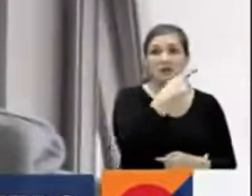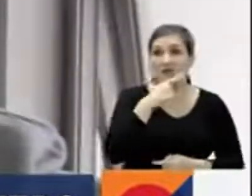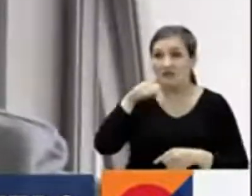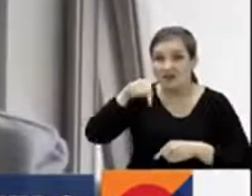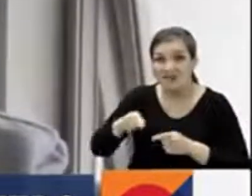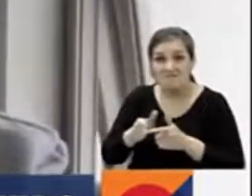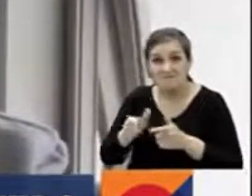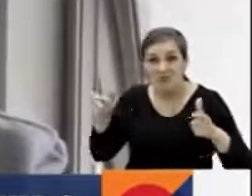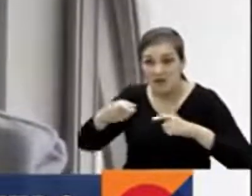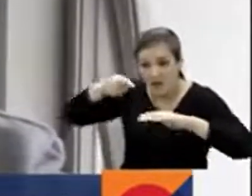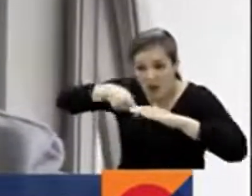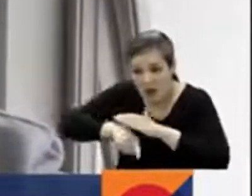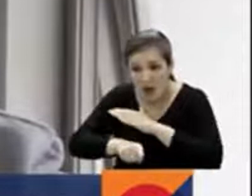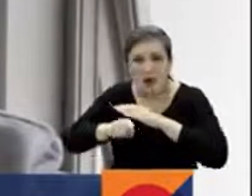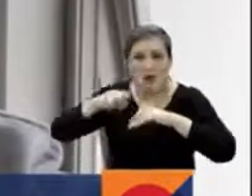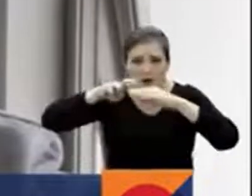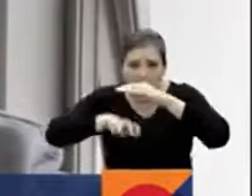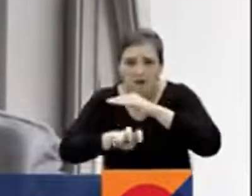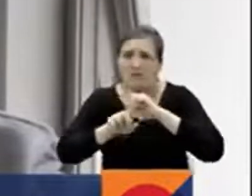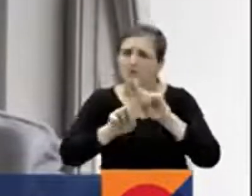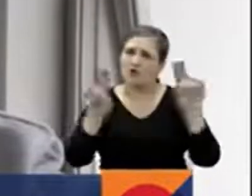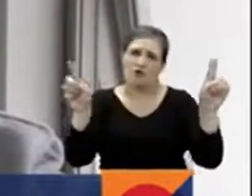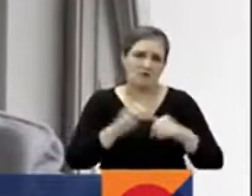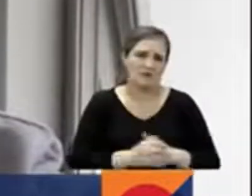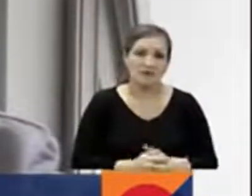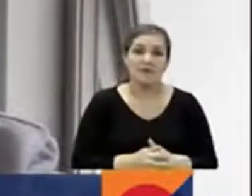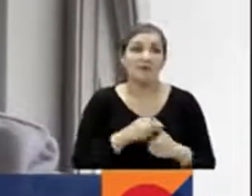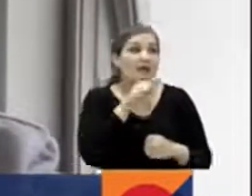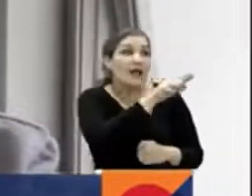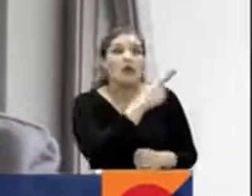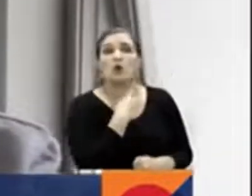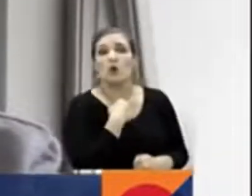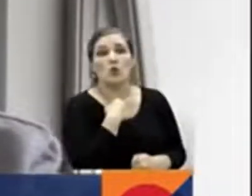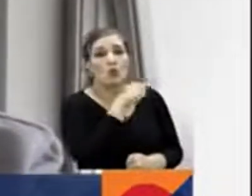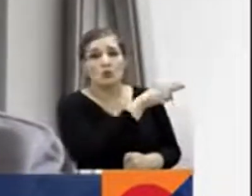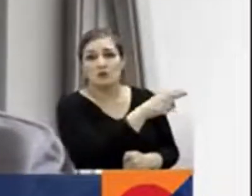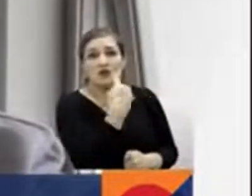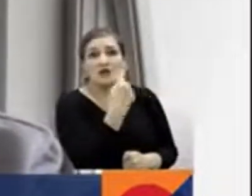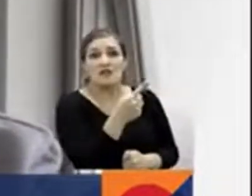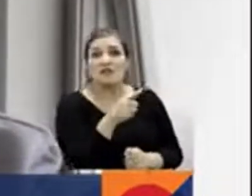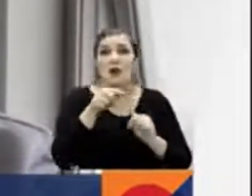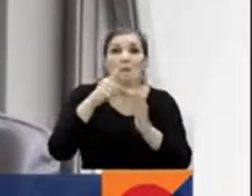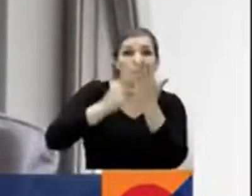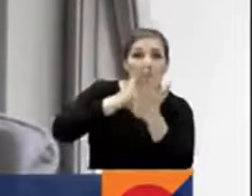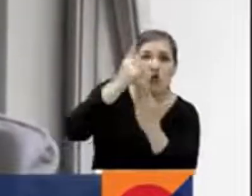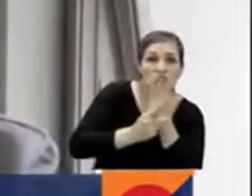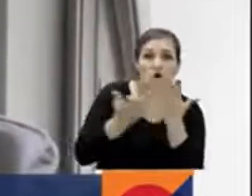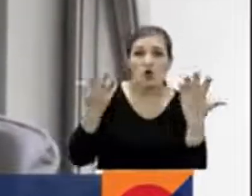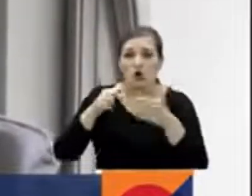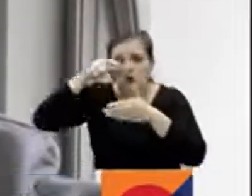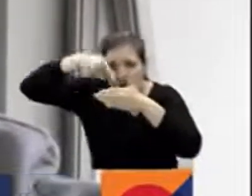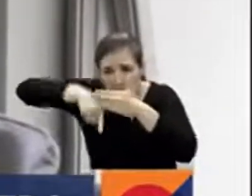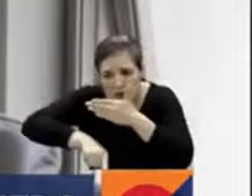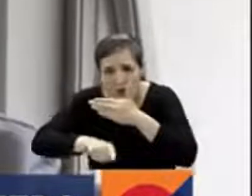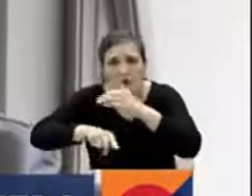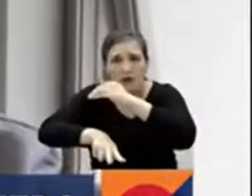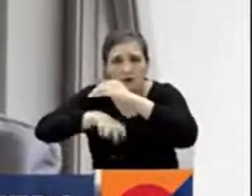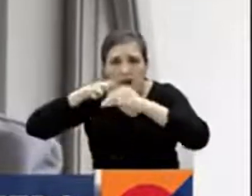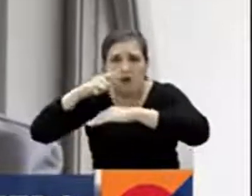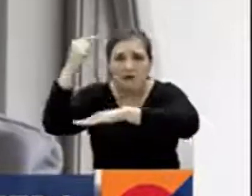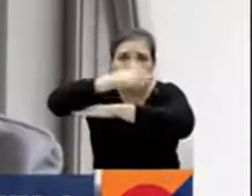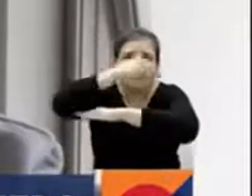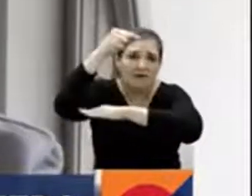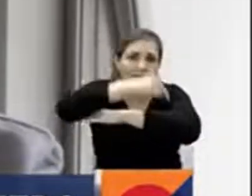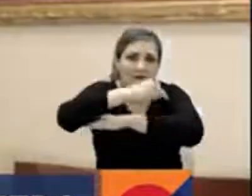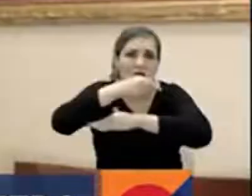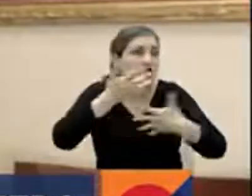Si no le gusta la exploración petrolera ni minera y quiere restringir algunos proyectos, es normal que algunos inversionistas hayan vendido